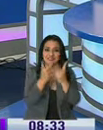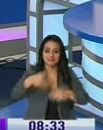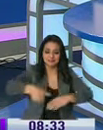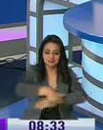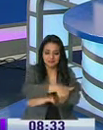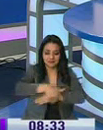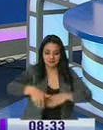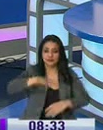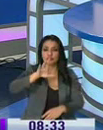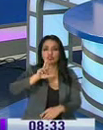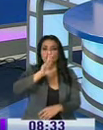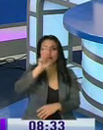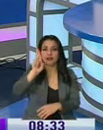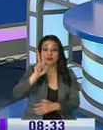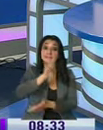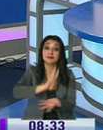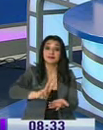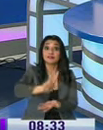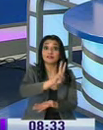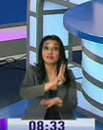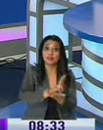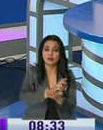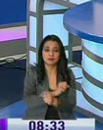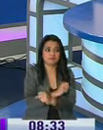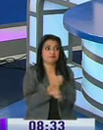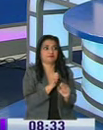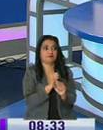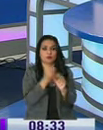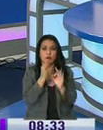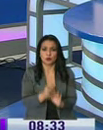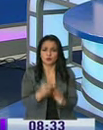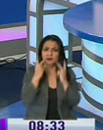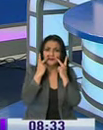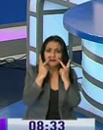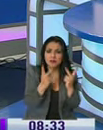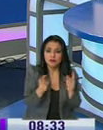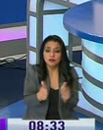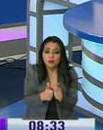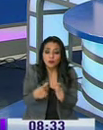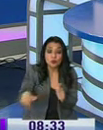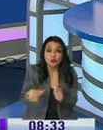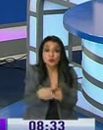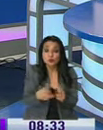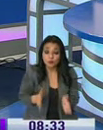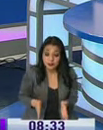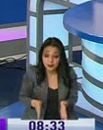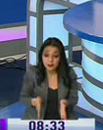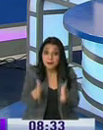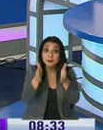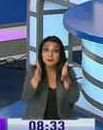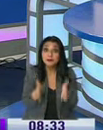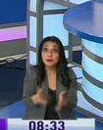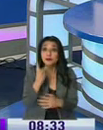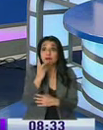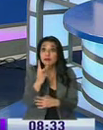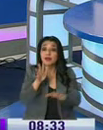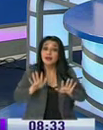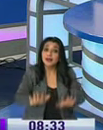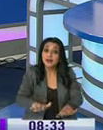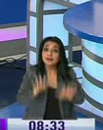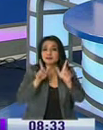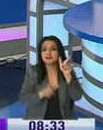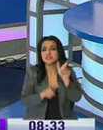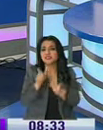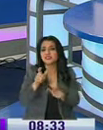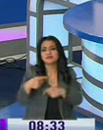La Torre, el sector de Villaflora, y se quedó sin aire cuando observó junto al camino, al caminito, lo típico, ¿no? Sí, ya es.